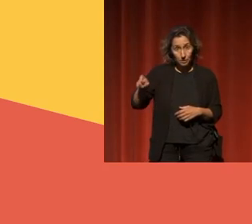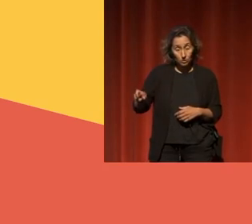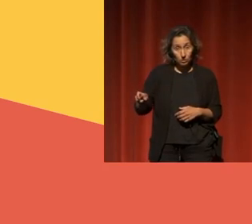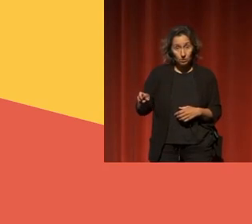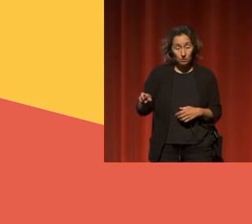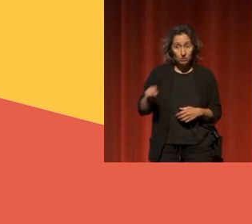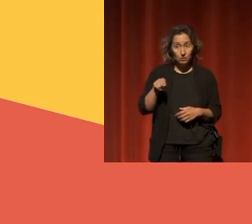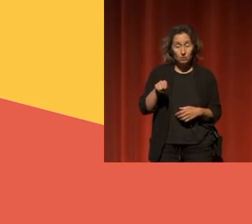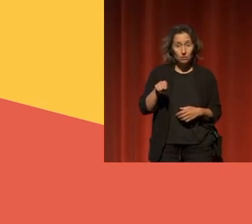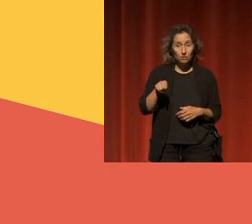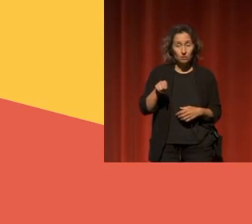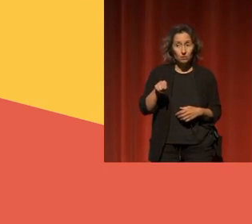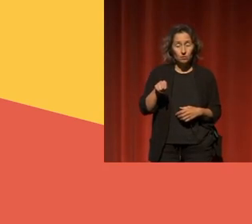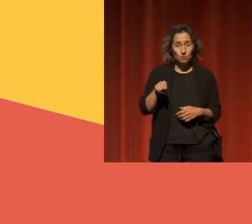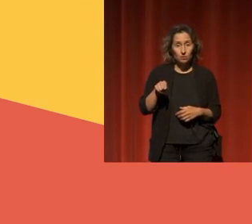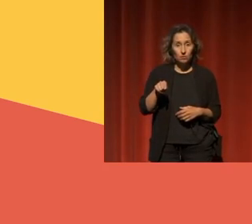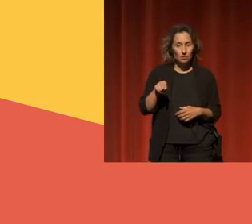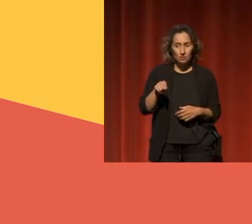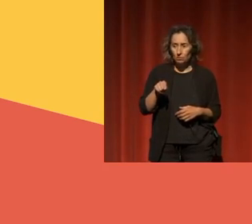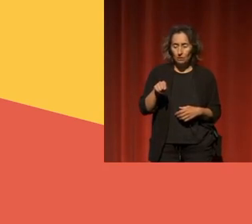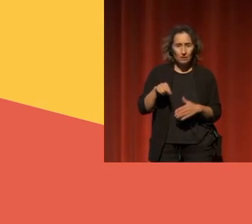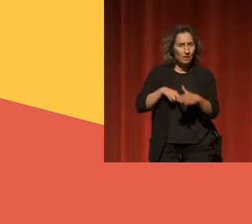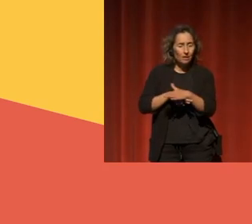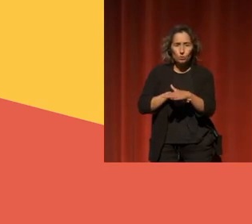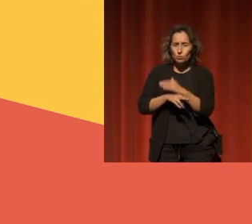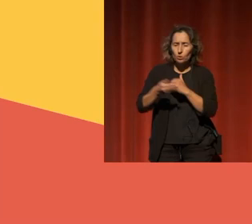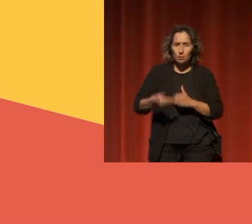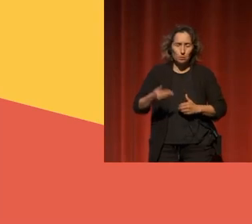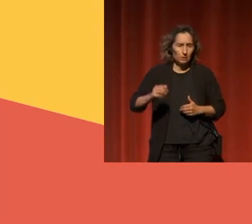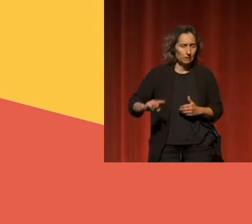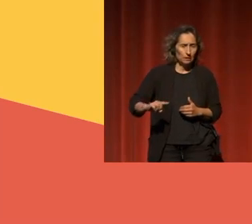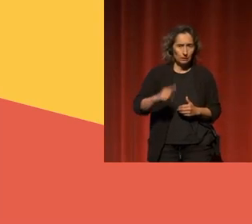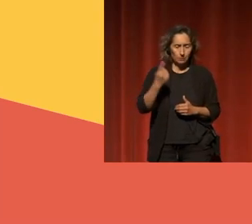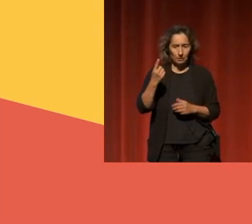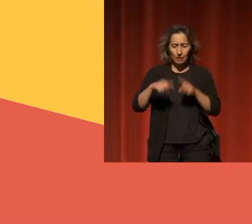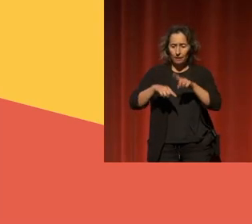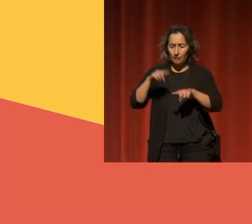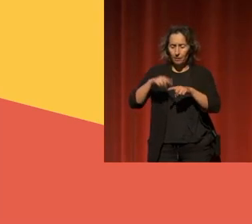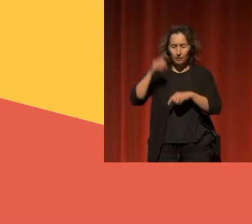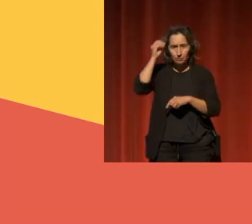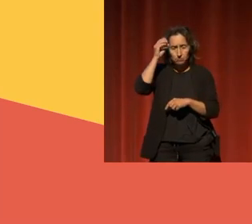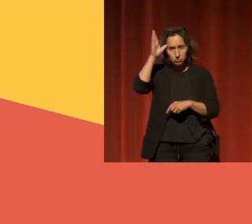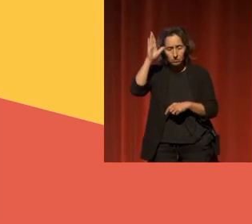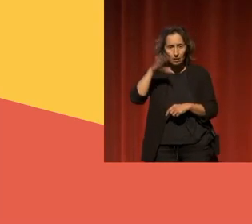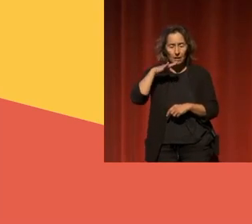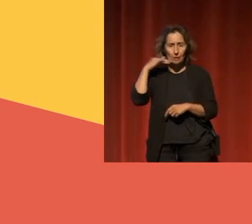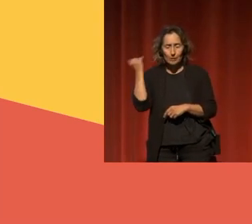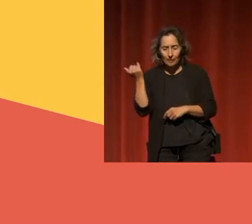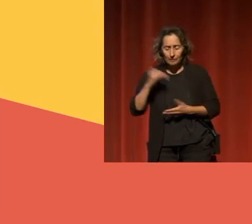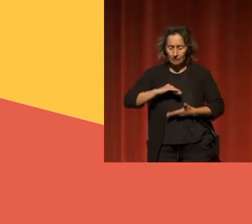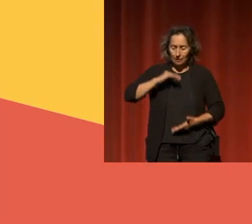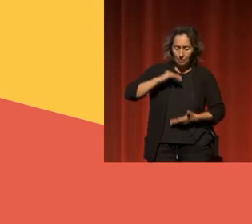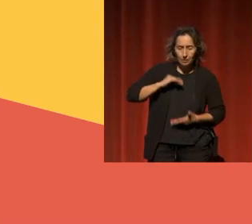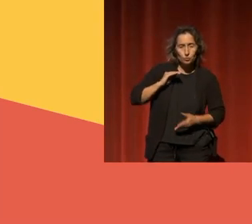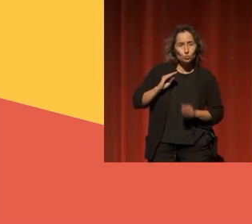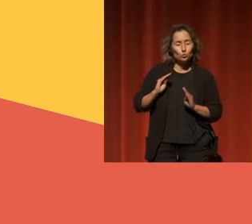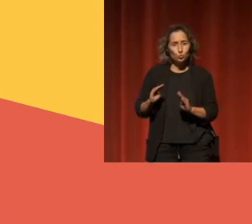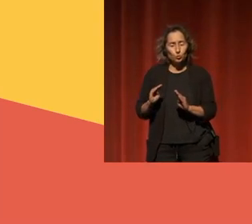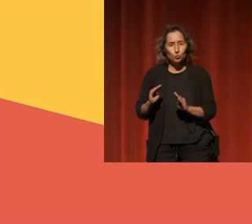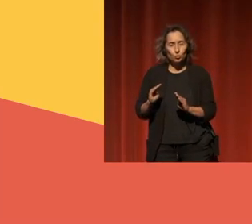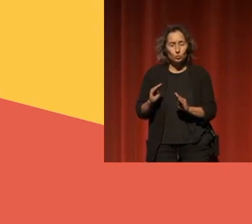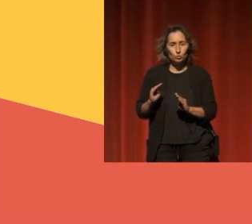bibliotecas públicas es su recurso más importante de su cualificación de sus habilidades de sus competencias